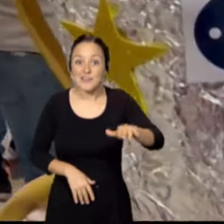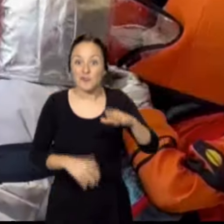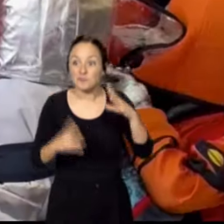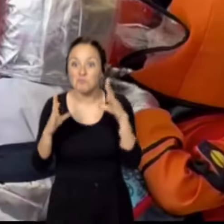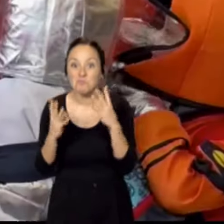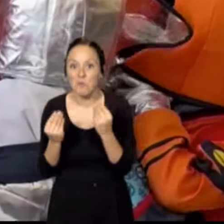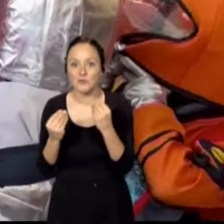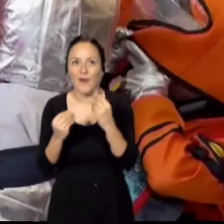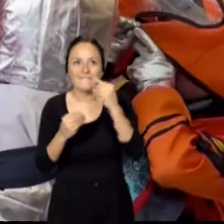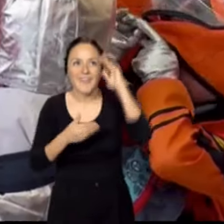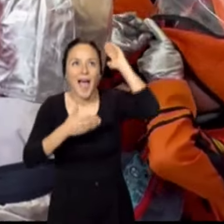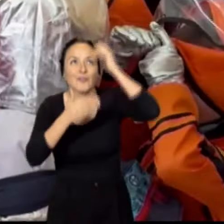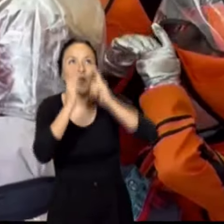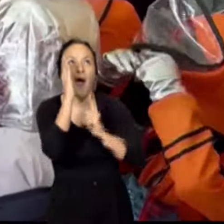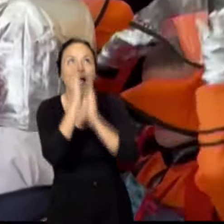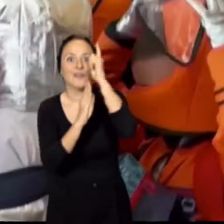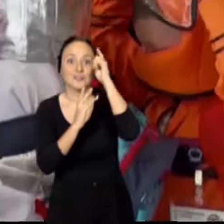astronautas